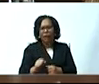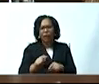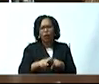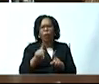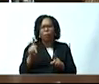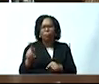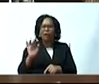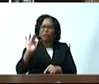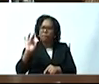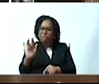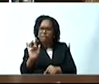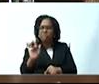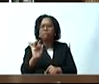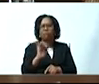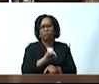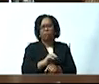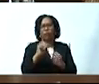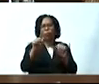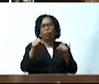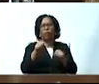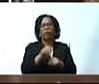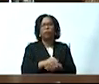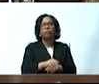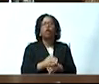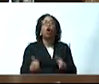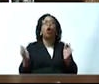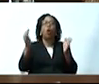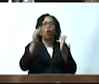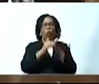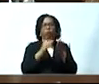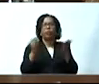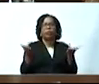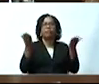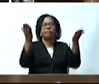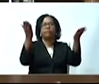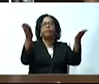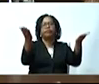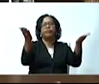Bien, ok, voy a someter de nuevo, por favor. El pidió.